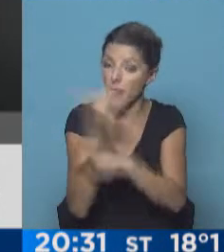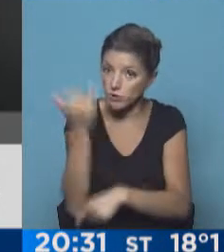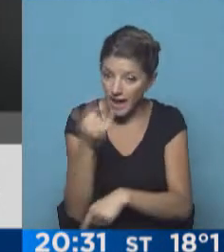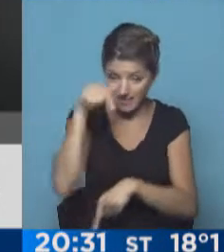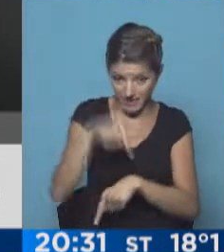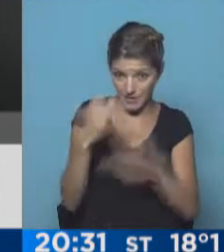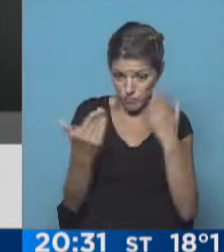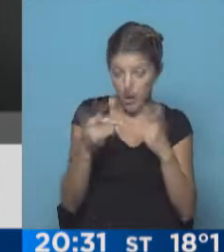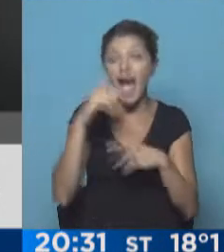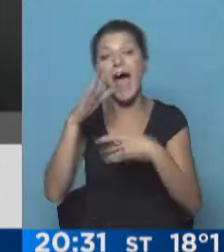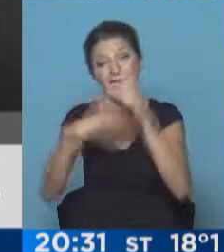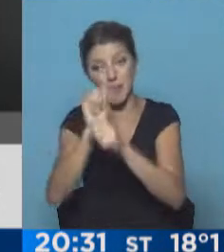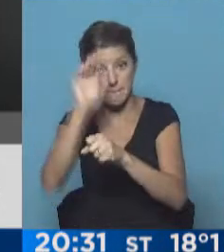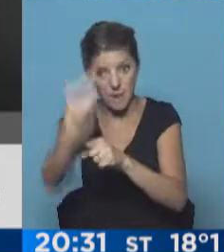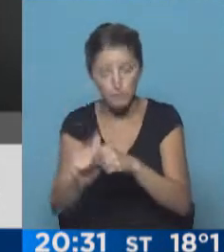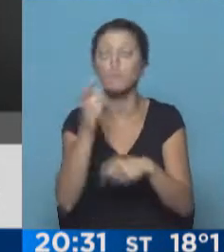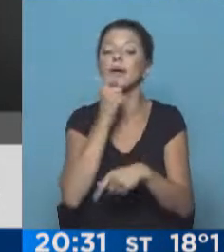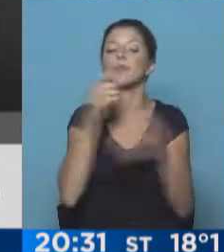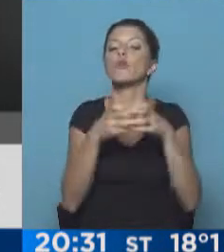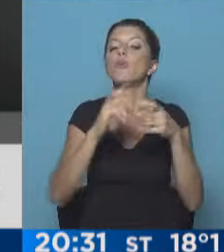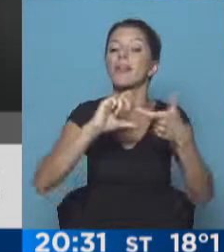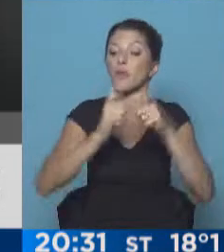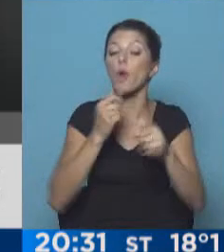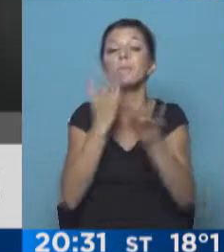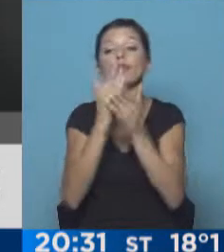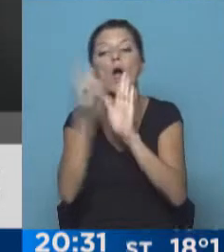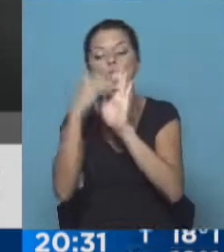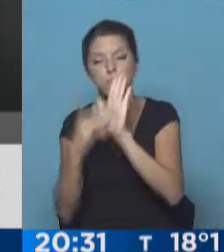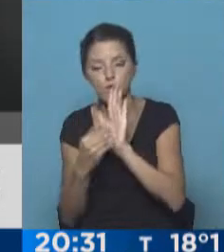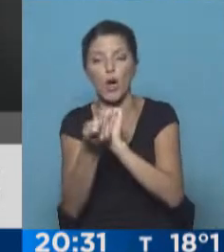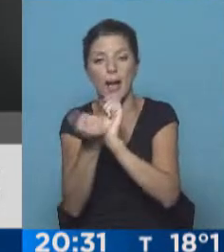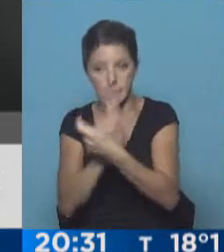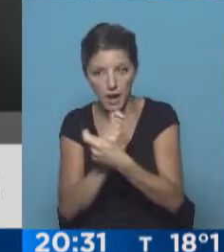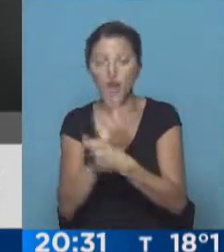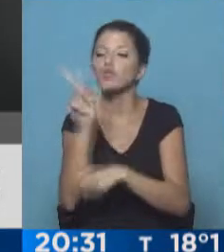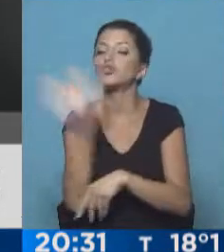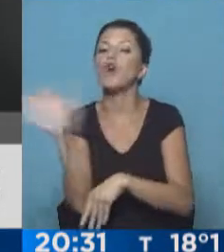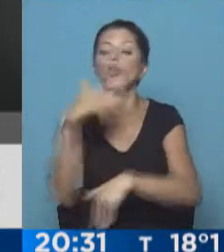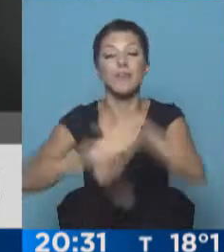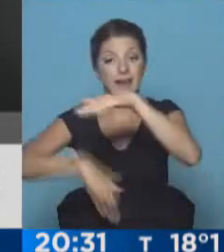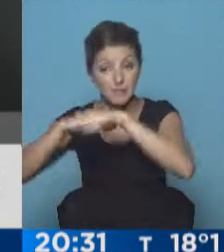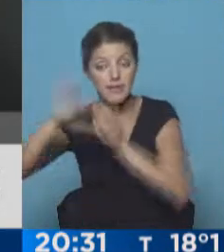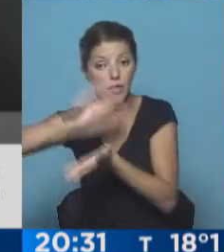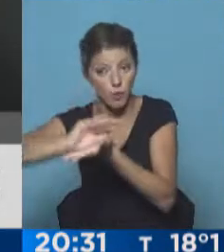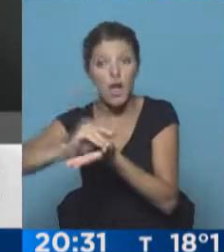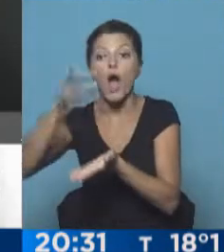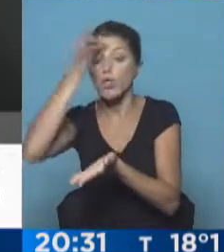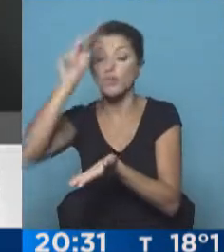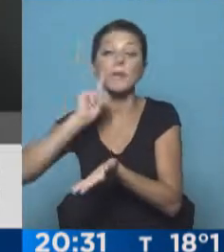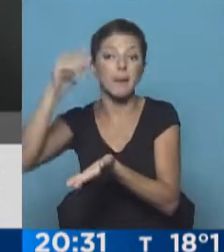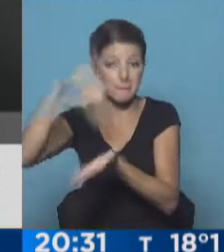las del Frente Renovador. Las reformas del proyecto están vinculadas al límite de endeudamiento, que será de 12.000 millones de dólares y